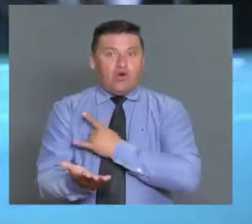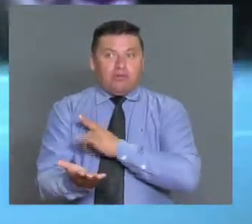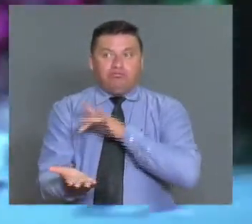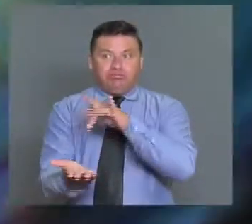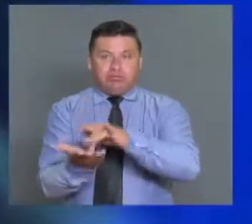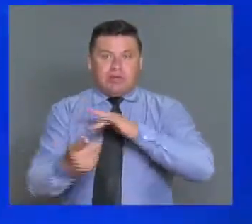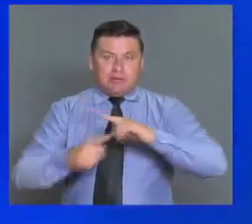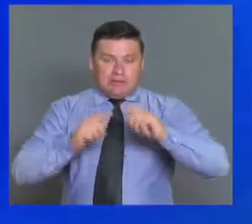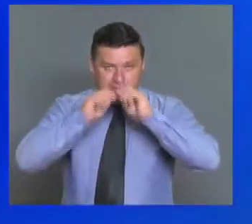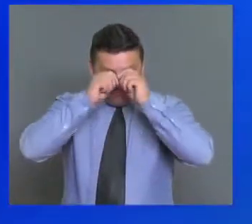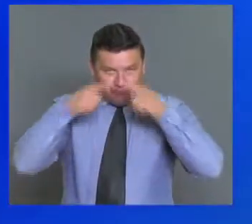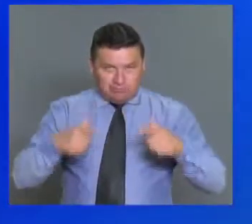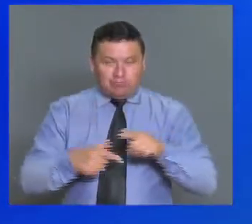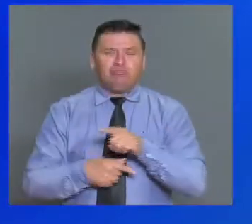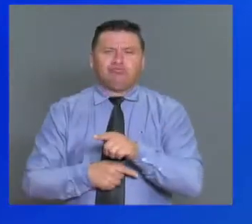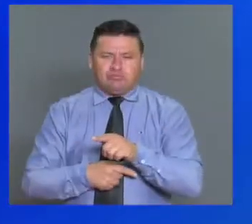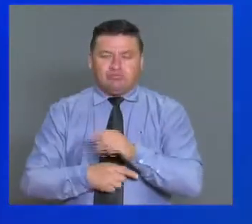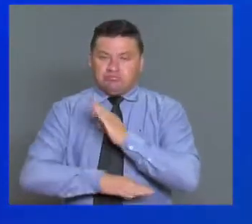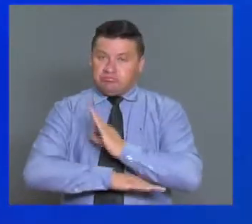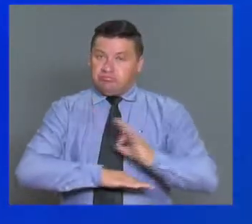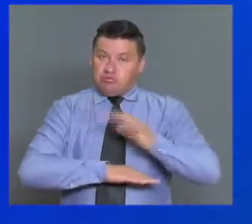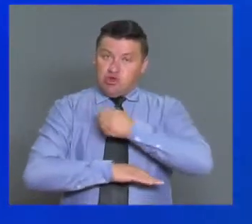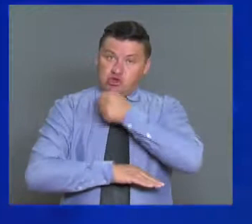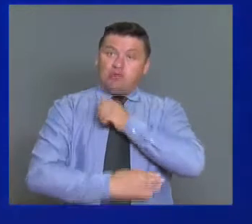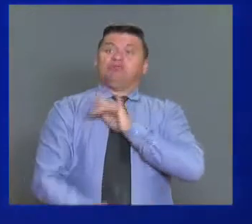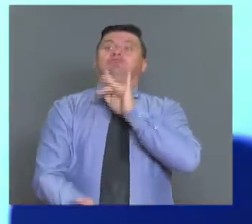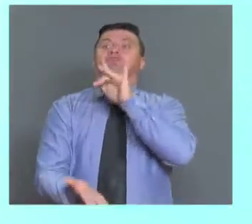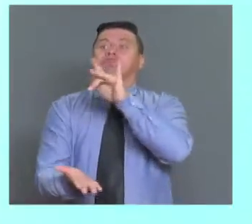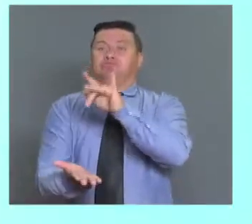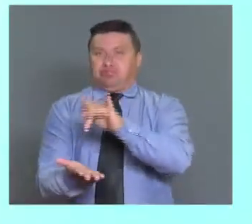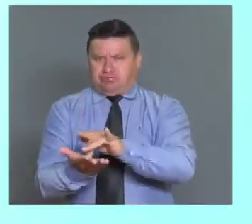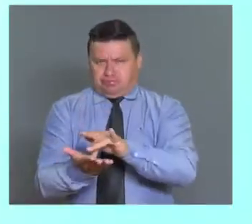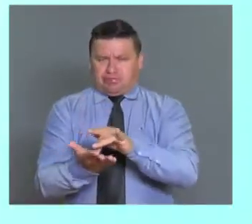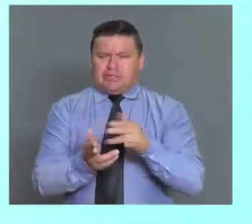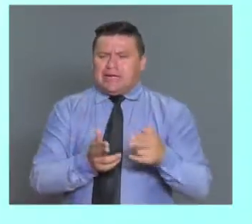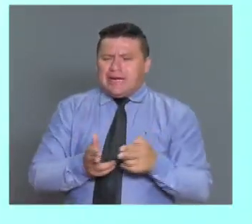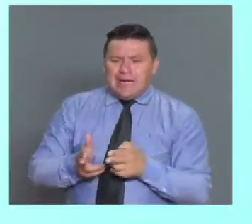Superior de Administración Pública. ESAP Noticias llegó a este municipio a